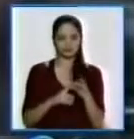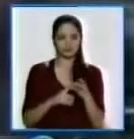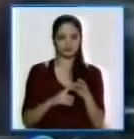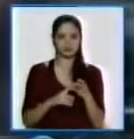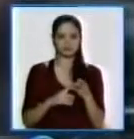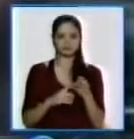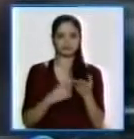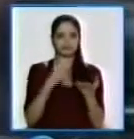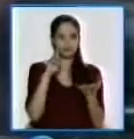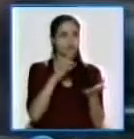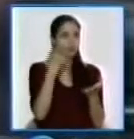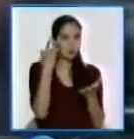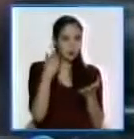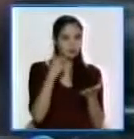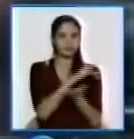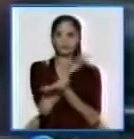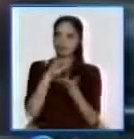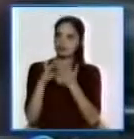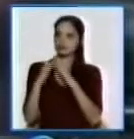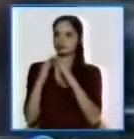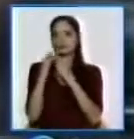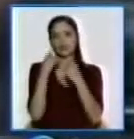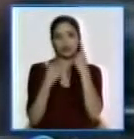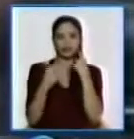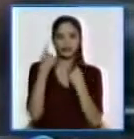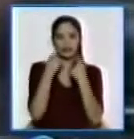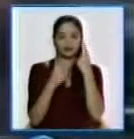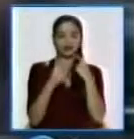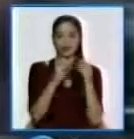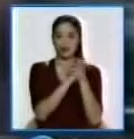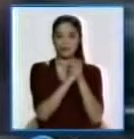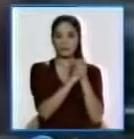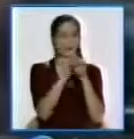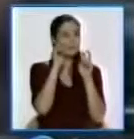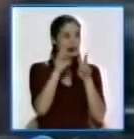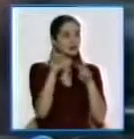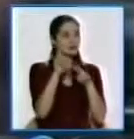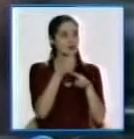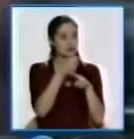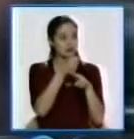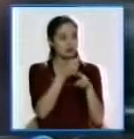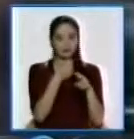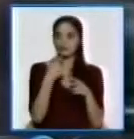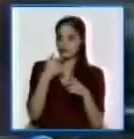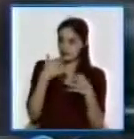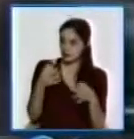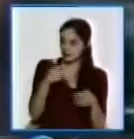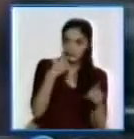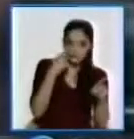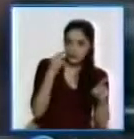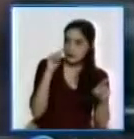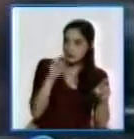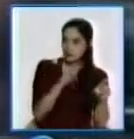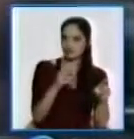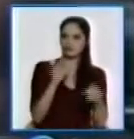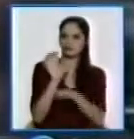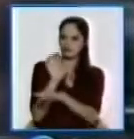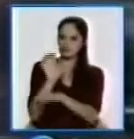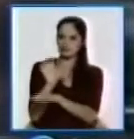Y verla que todos los días llegaba llorando porque que los amiguitos veían que las noticias y le preguntaban que si era que ahí estaba el papá, que una cosa, la